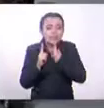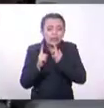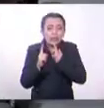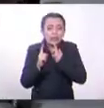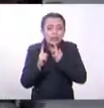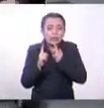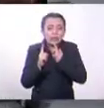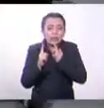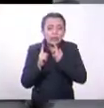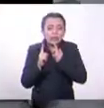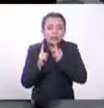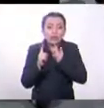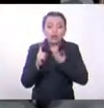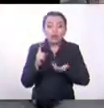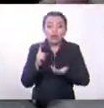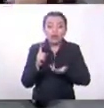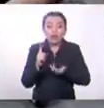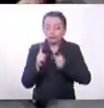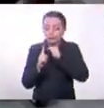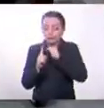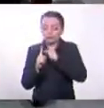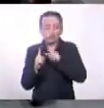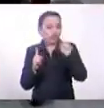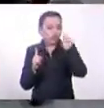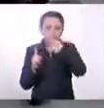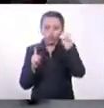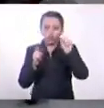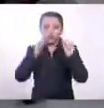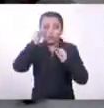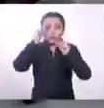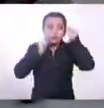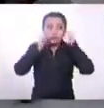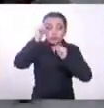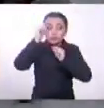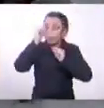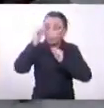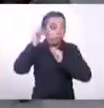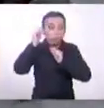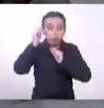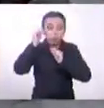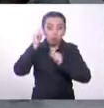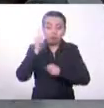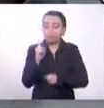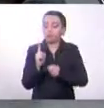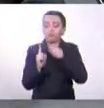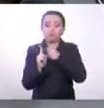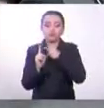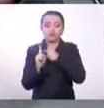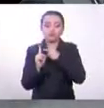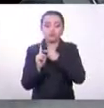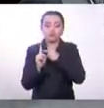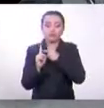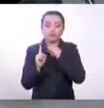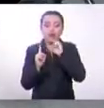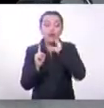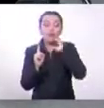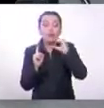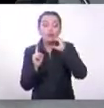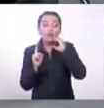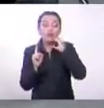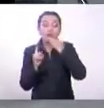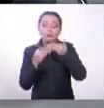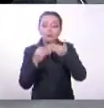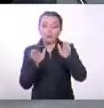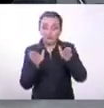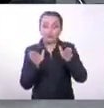que no son tan expresivos como otros, y niñas y niños. Entonces, todos podemos comunicarnos y tenemos diferentes maneras.